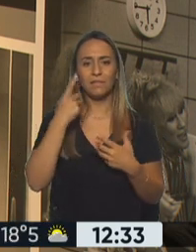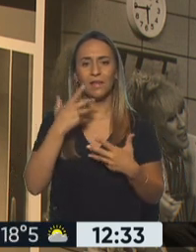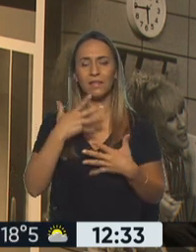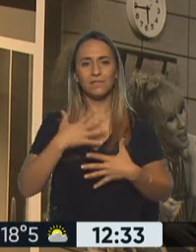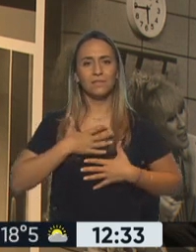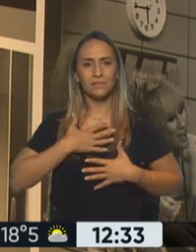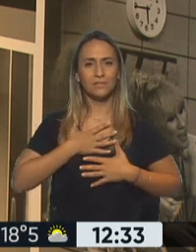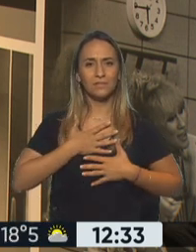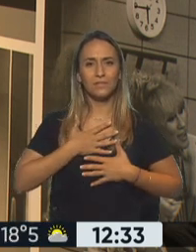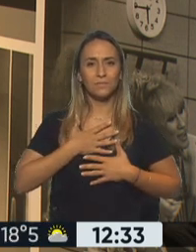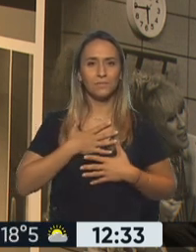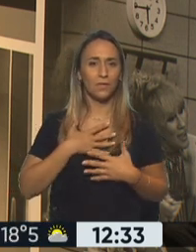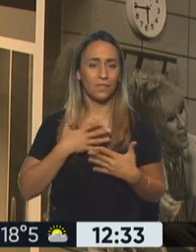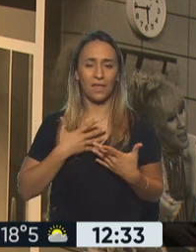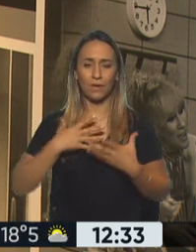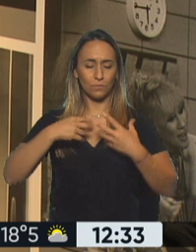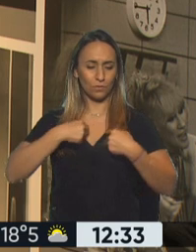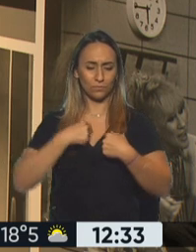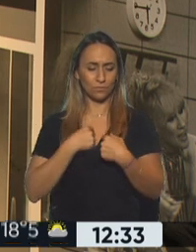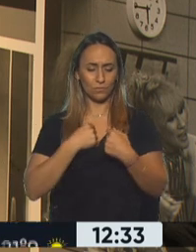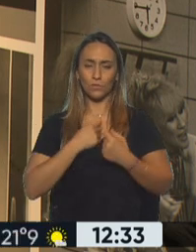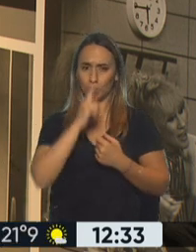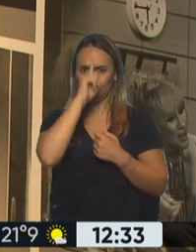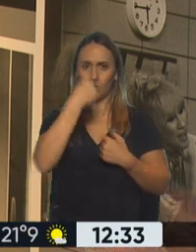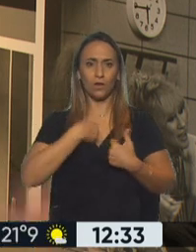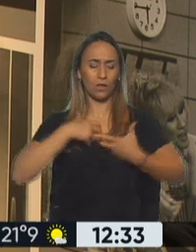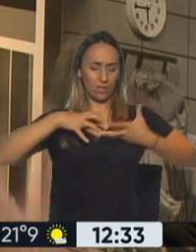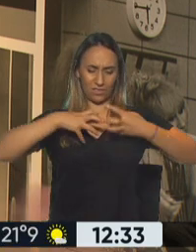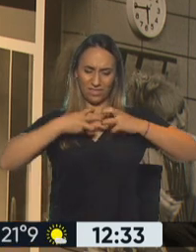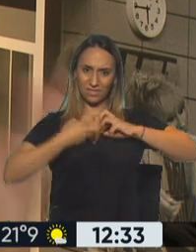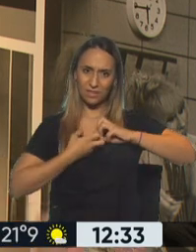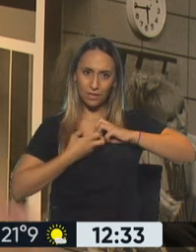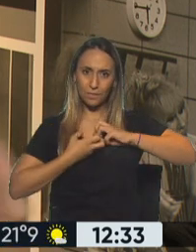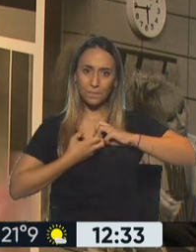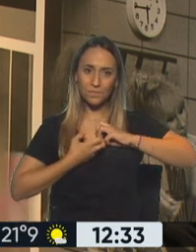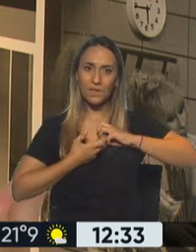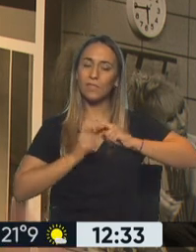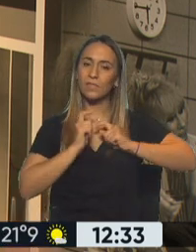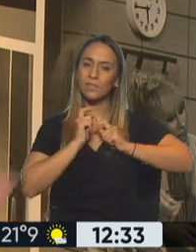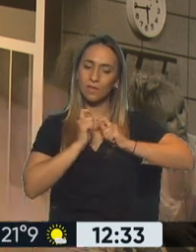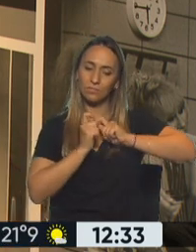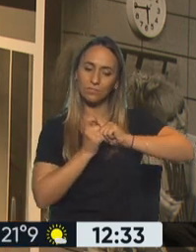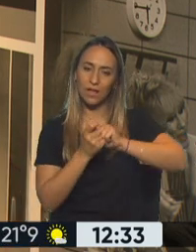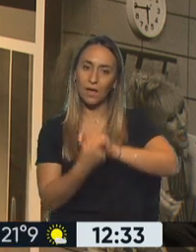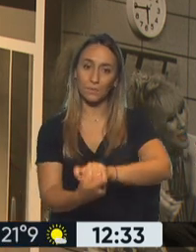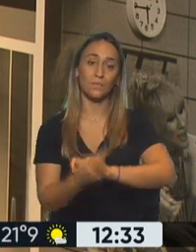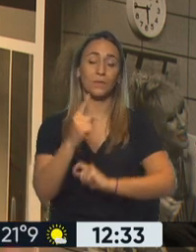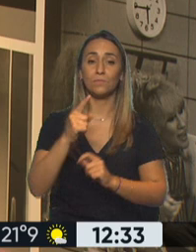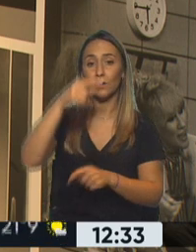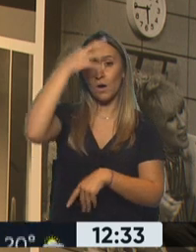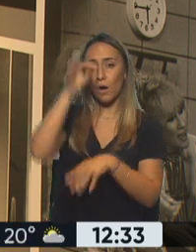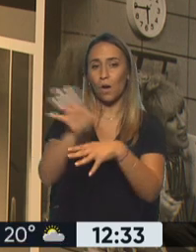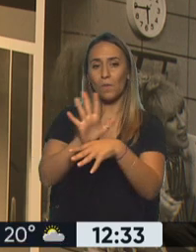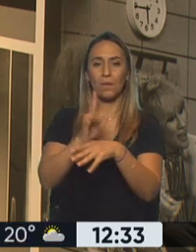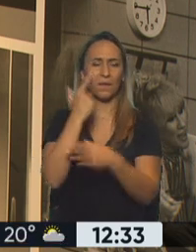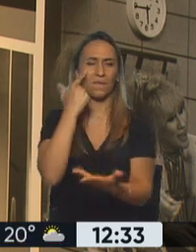lugar de transformación, que es también lo que la obra plantea, que es qué es ficción y qué no es